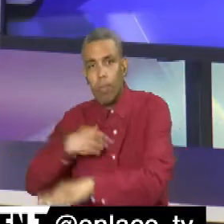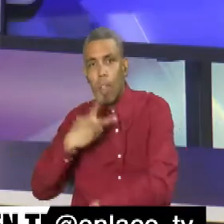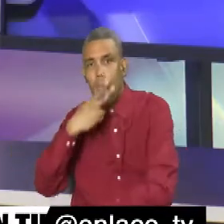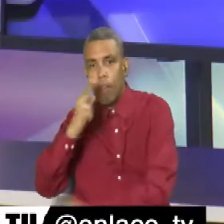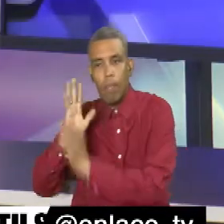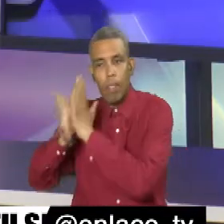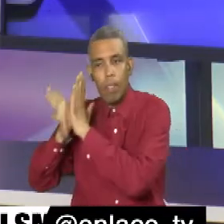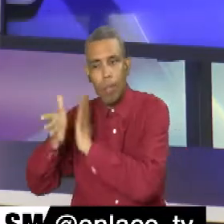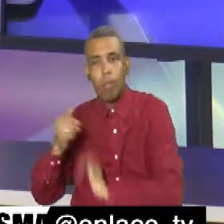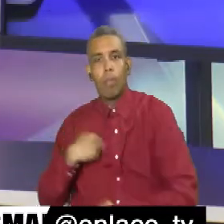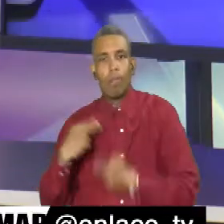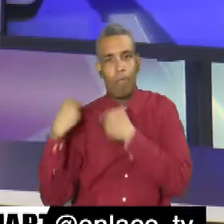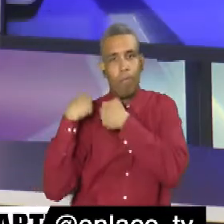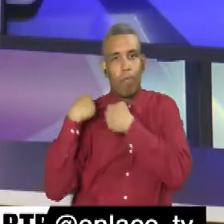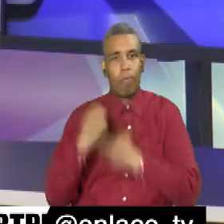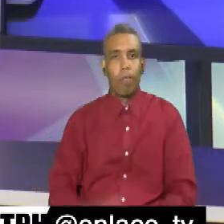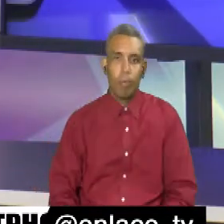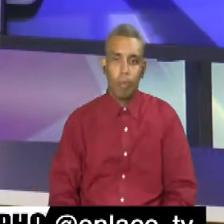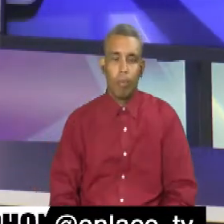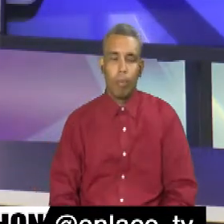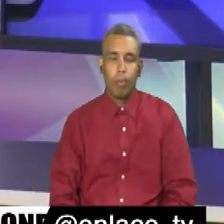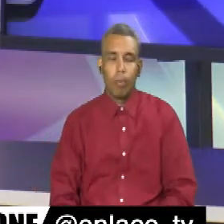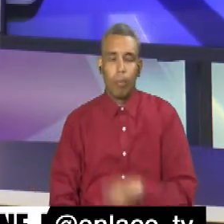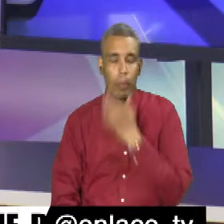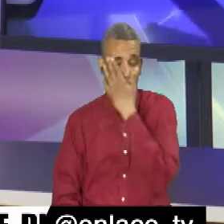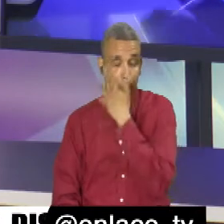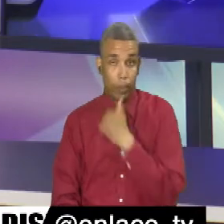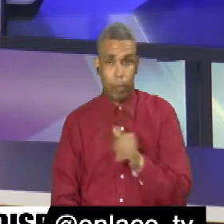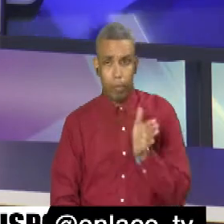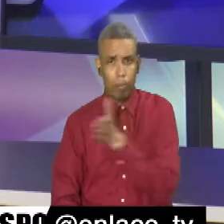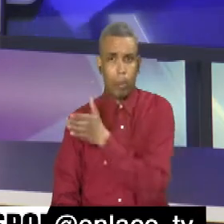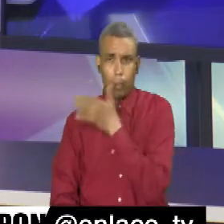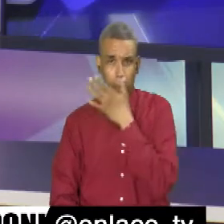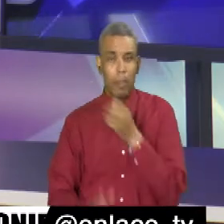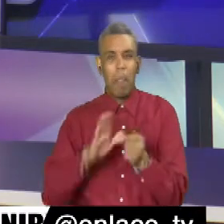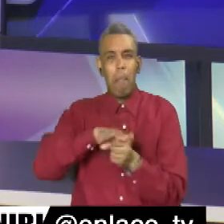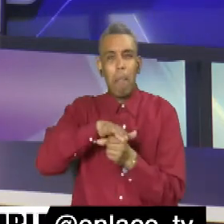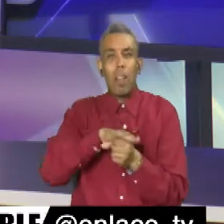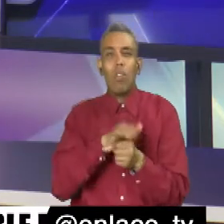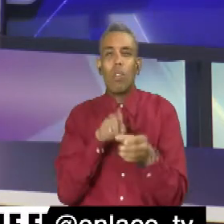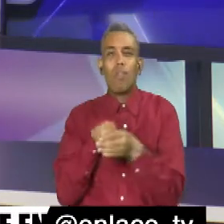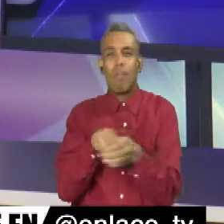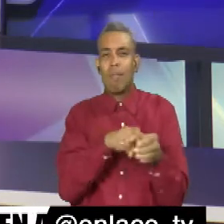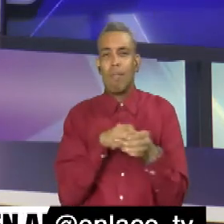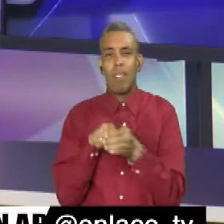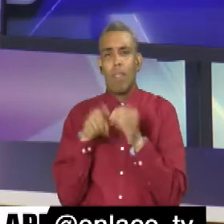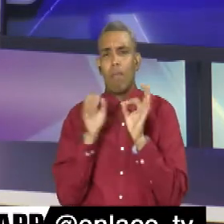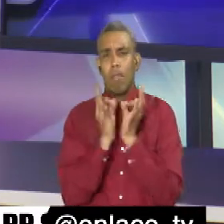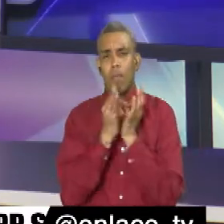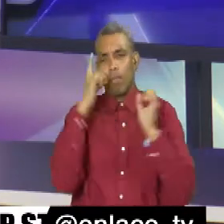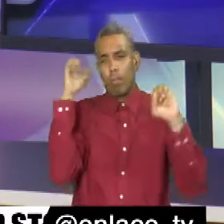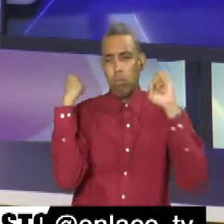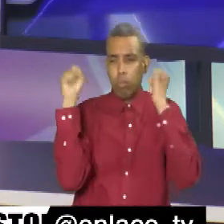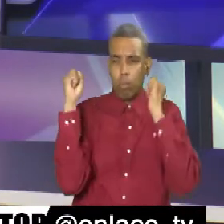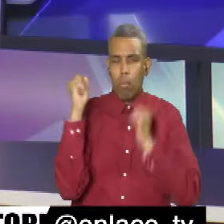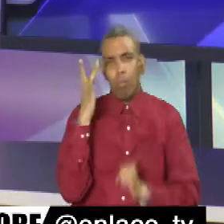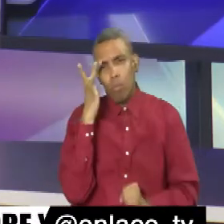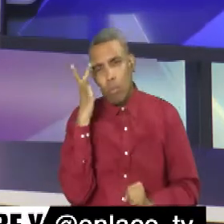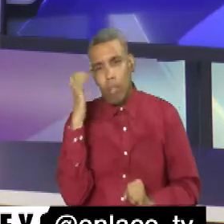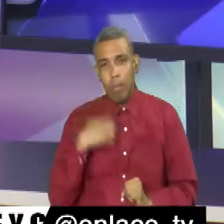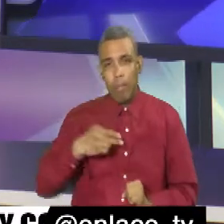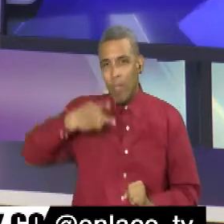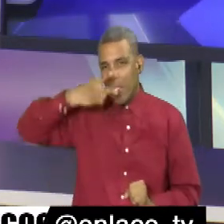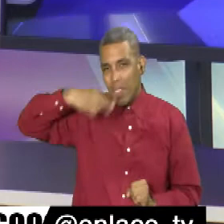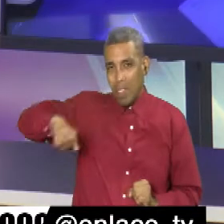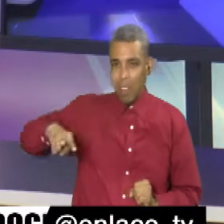Una familia en el barrio Las Granjas busca de manera desesperada a una joven de 13 años de edad que desapareció de su casa el pasado lunes